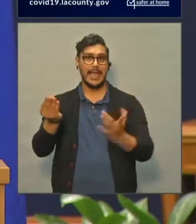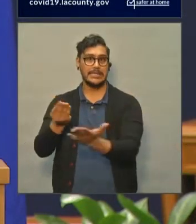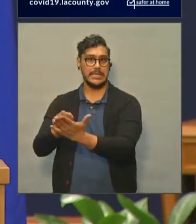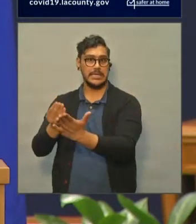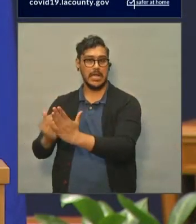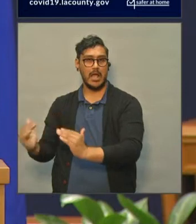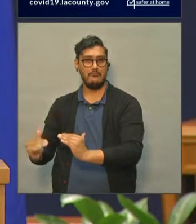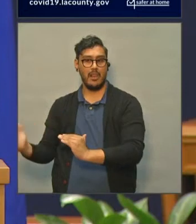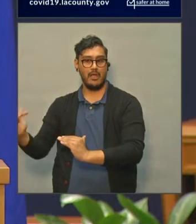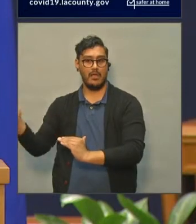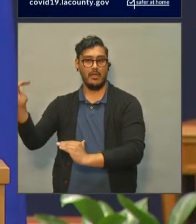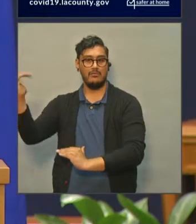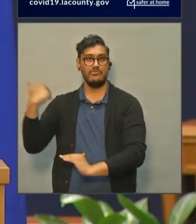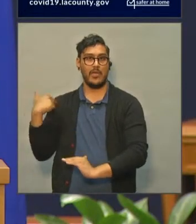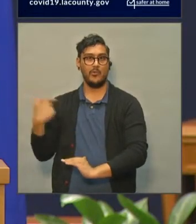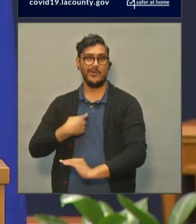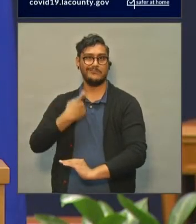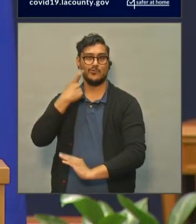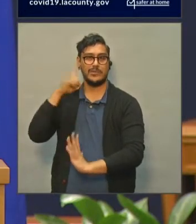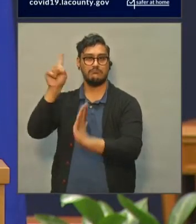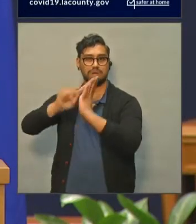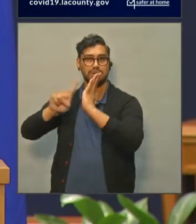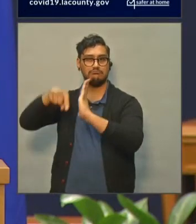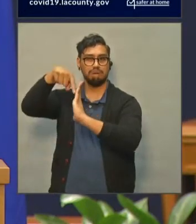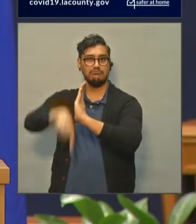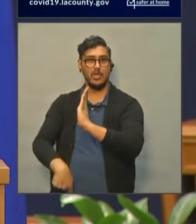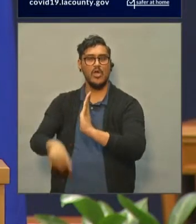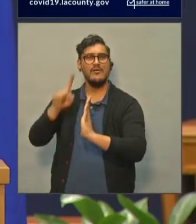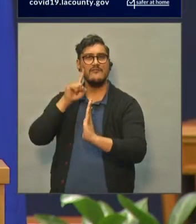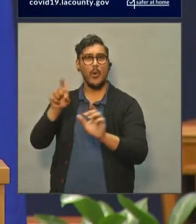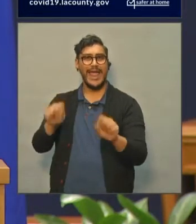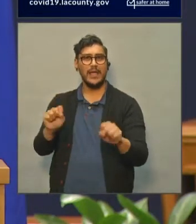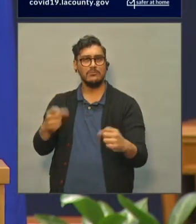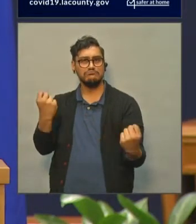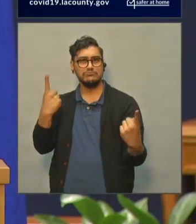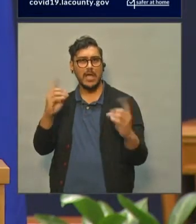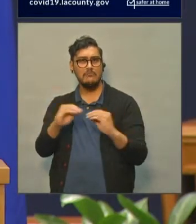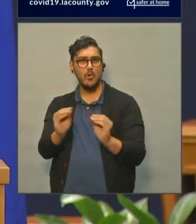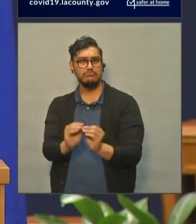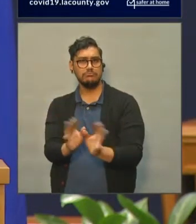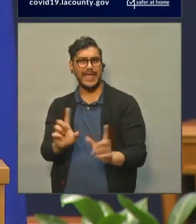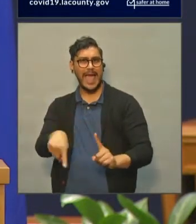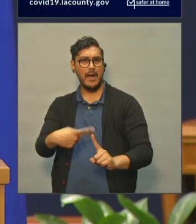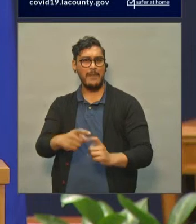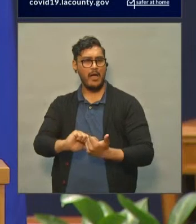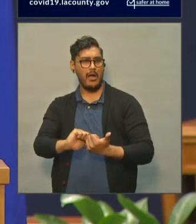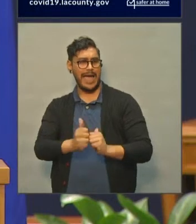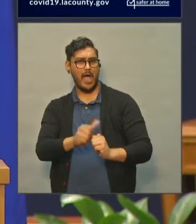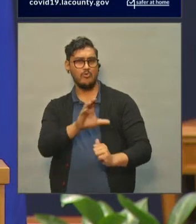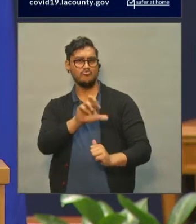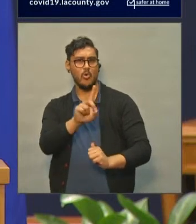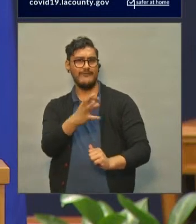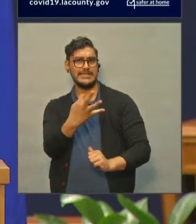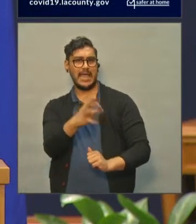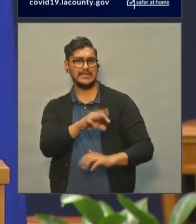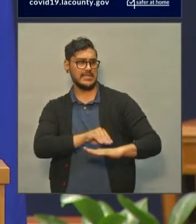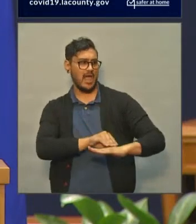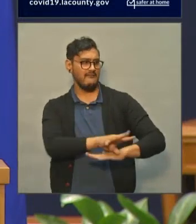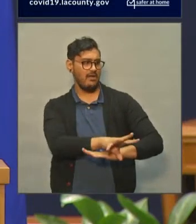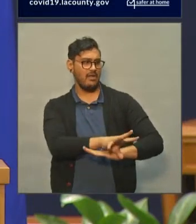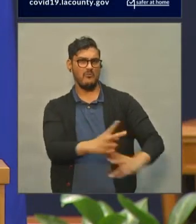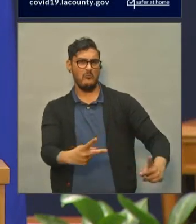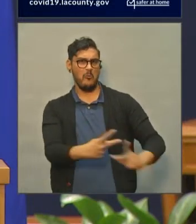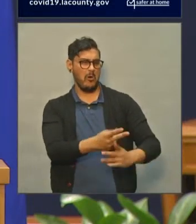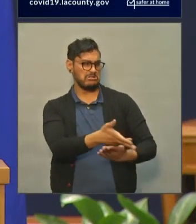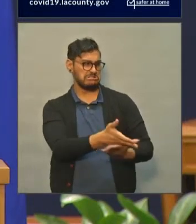estamos recopilando y analizando de cerca para comprender cómo COVID-19 está afectando a algunos grupos más que a